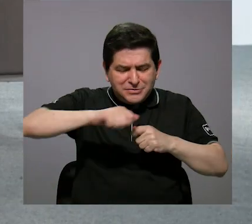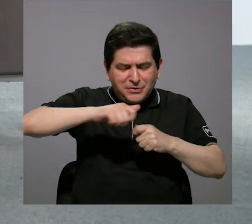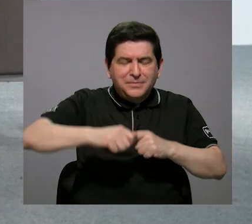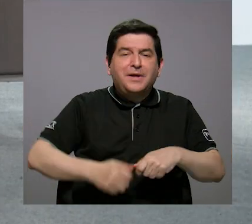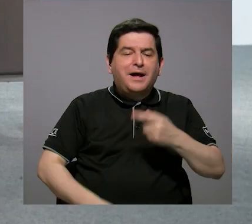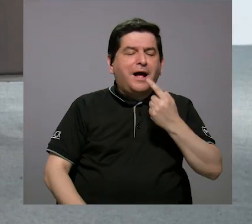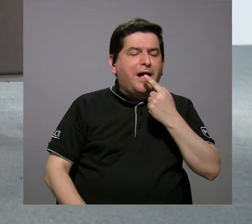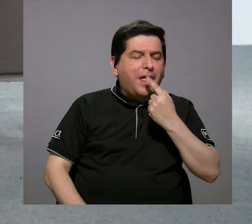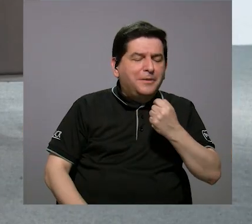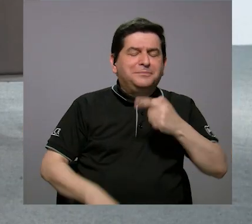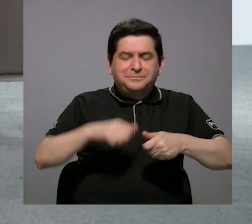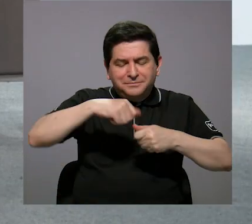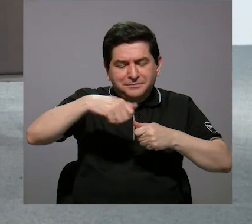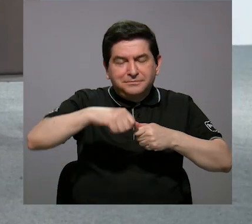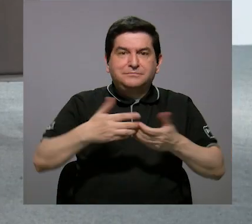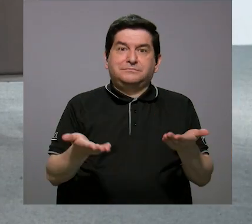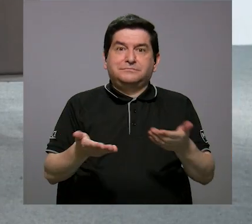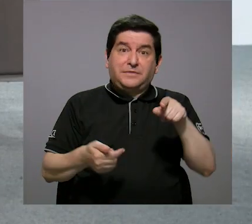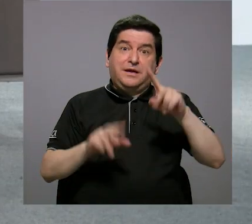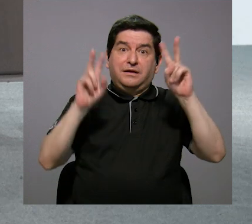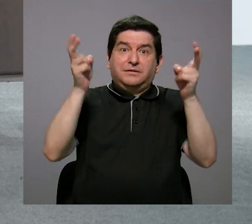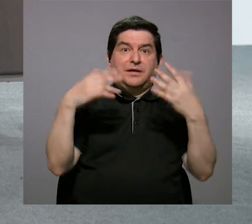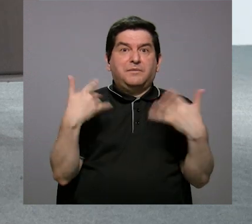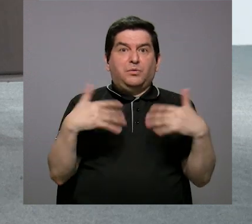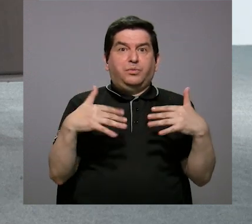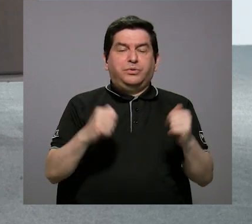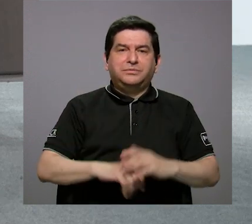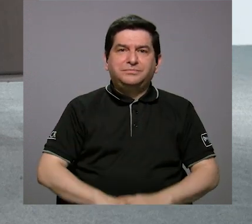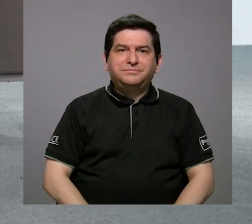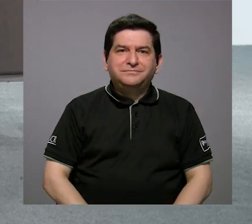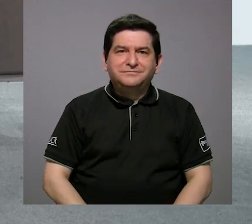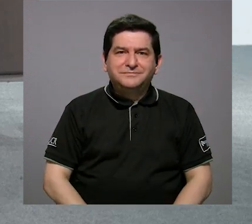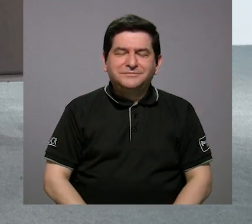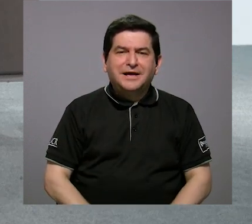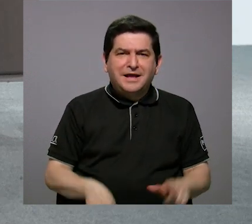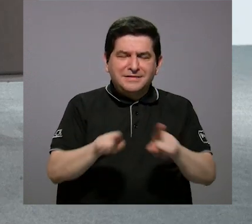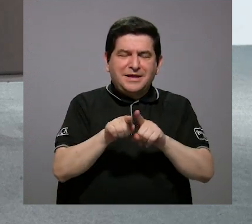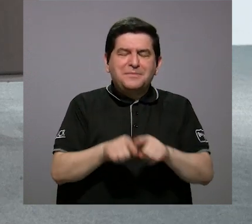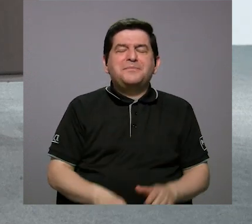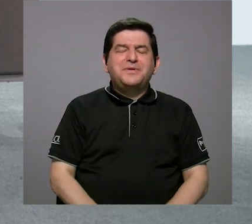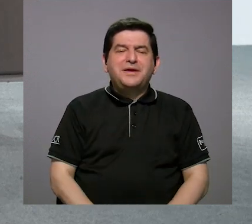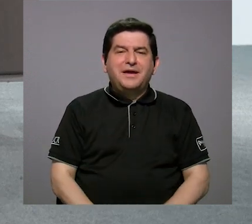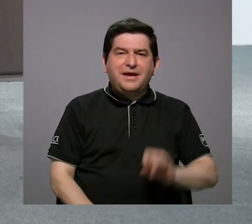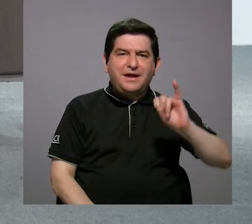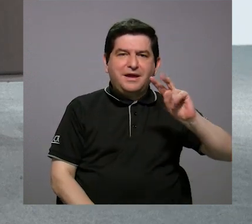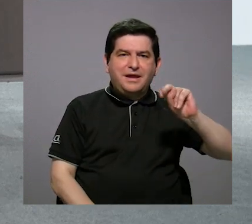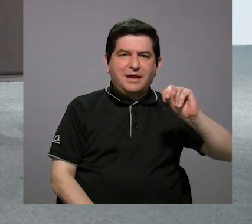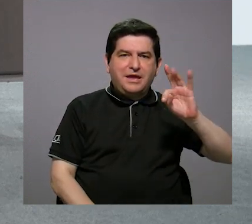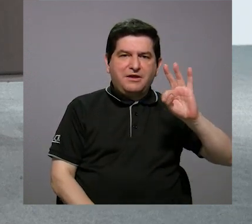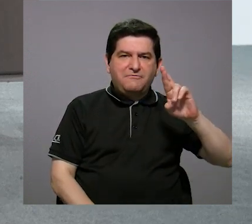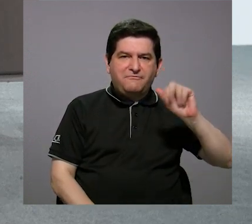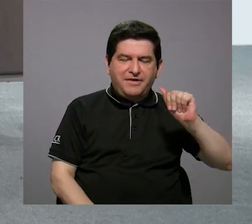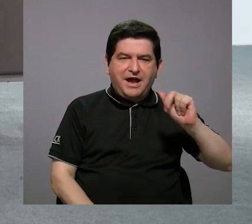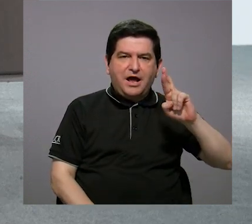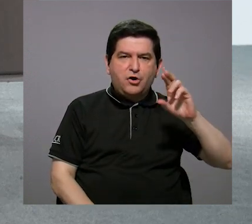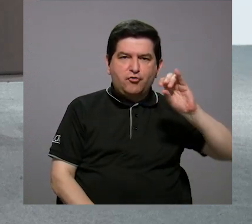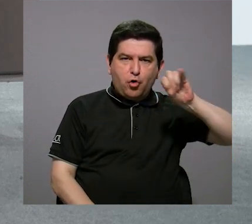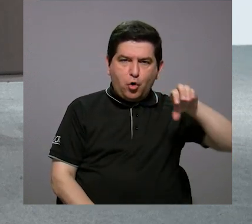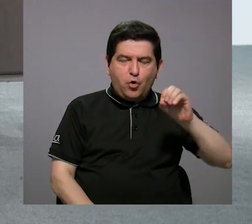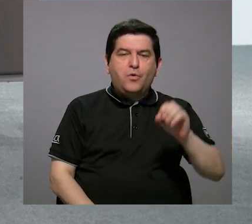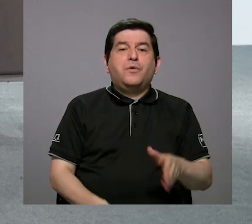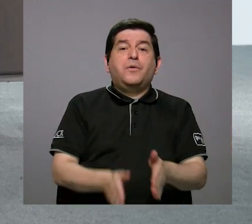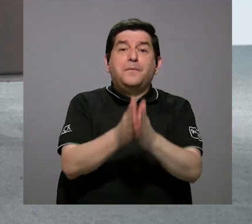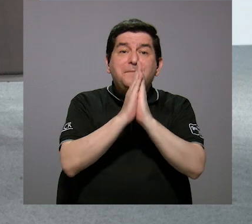dedos para contar los billetes. Bueno, en fin, ese tema. Luego hemos hecho infrarrojo también, y en el infrarrojo